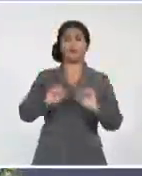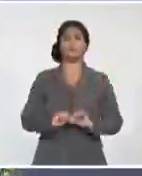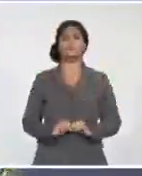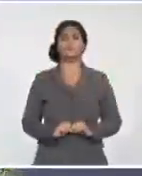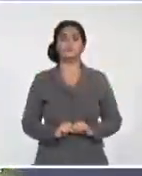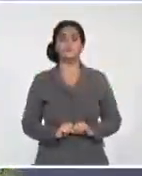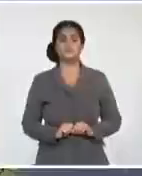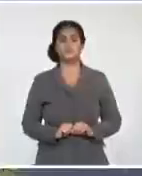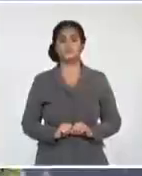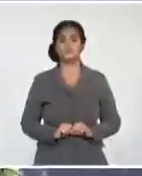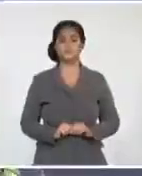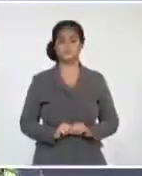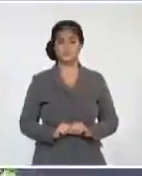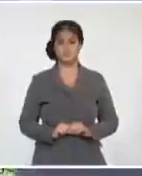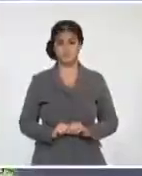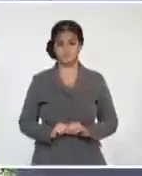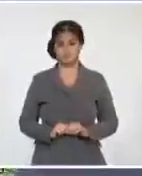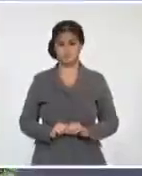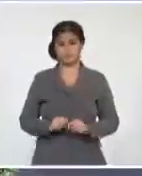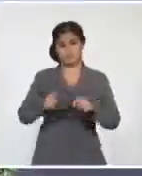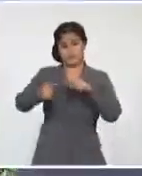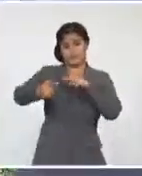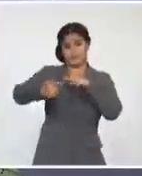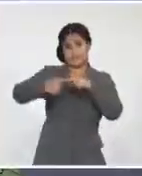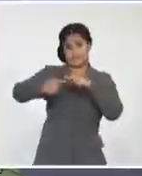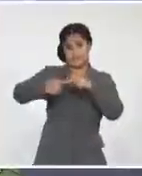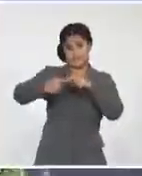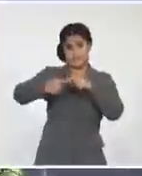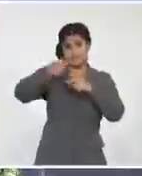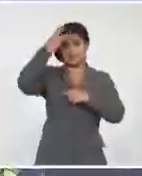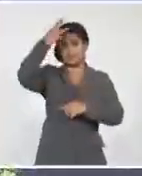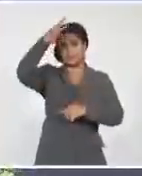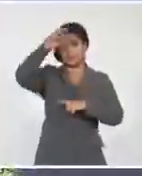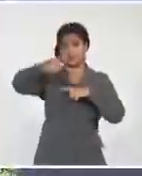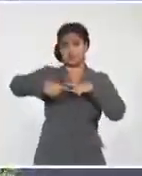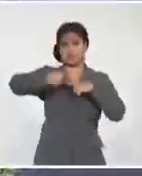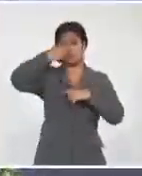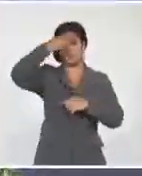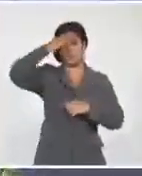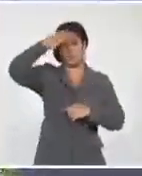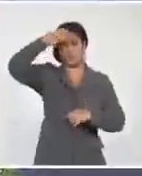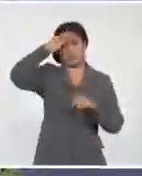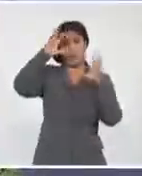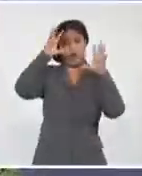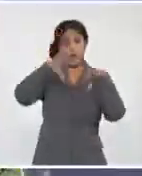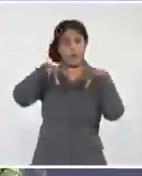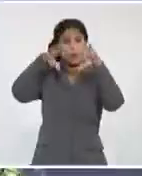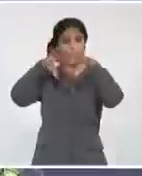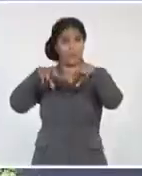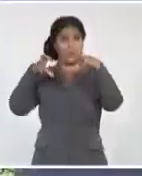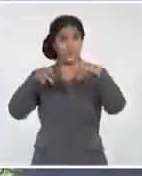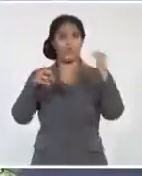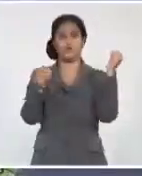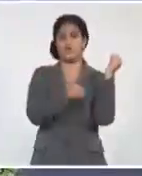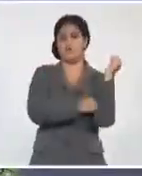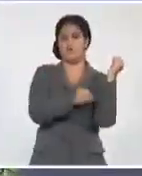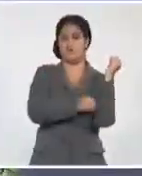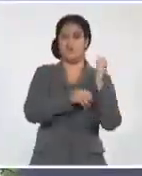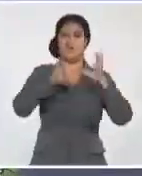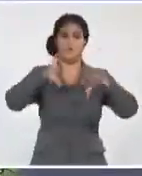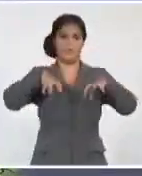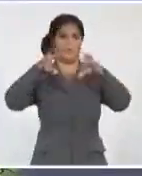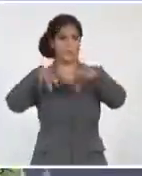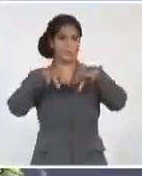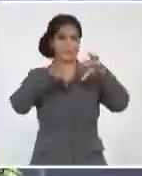superior sobre el sudeste del golfo de méjico y altos valores de húmeda en el área en la capa baja y media de la atmósfera que incentiva los procesos de chubascos y